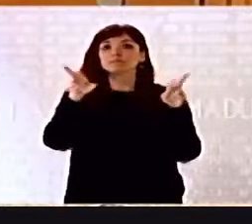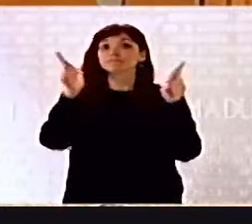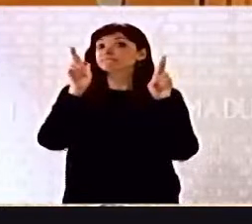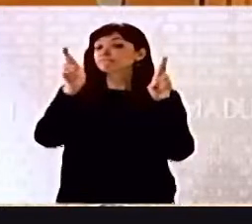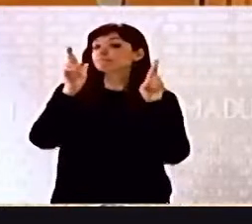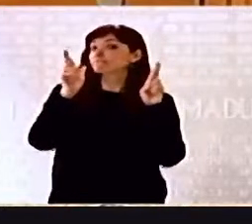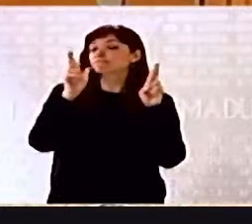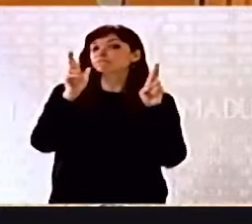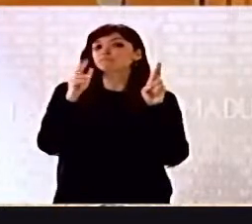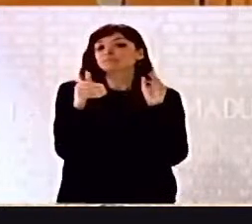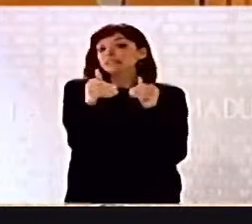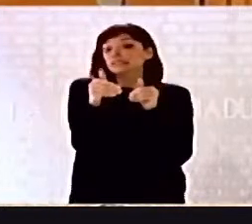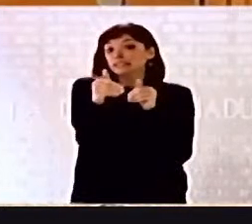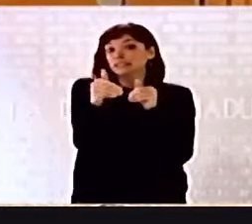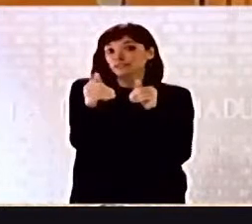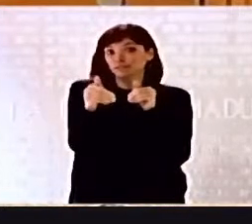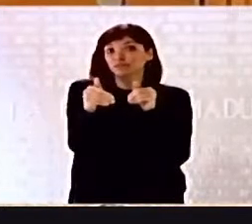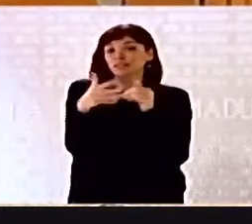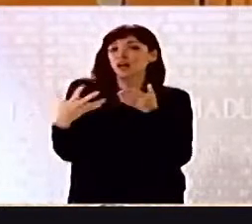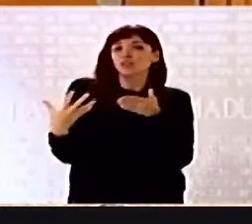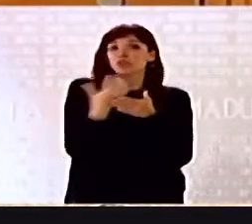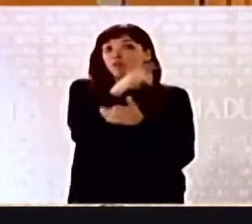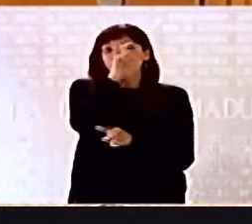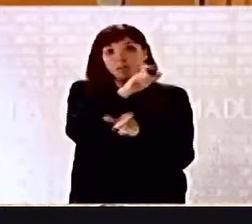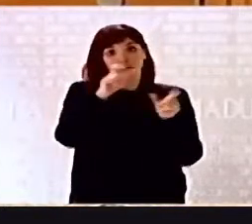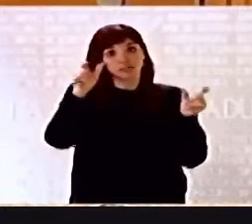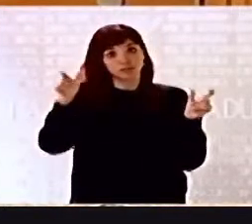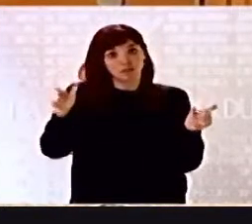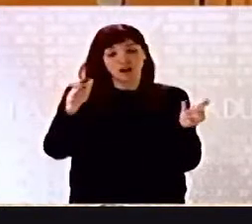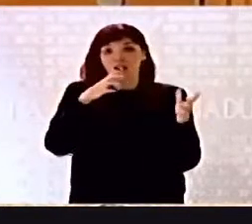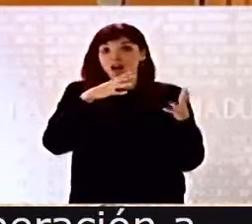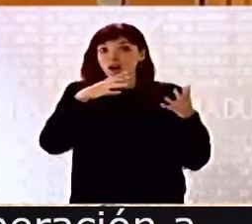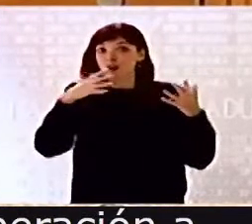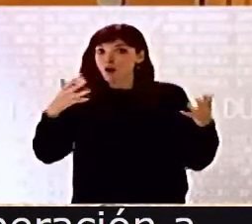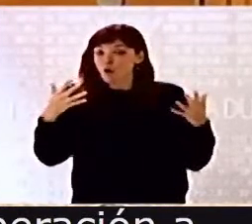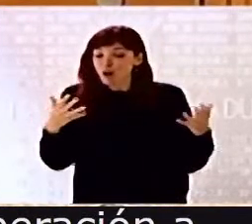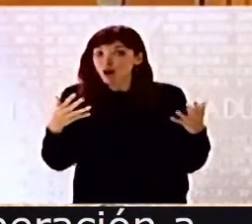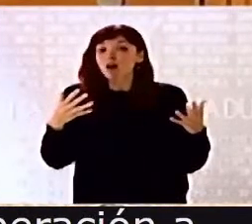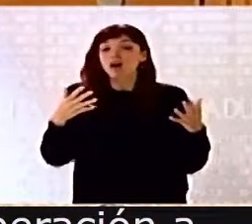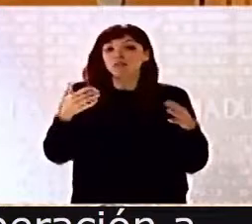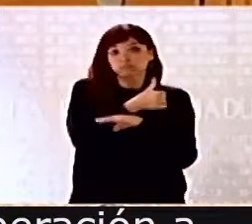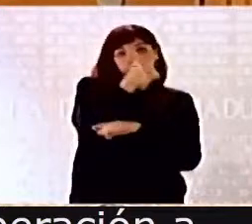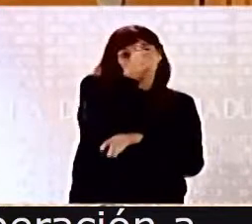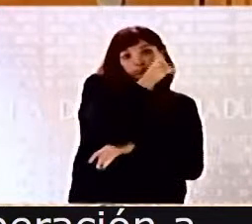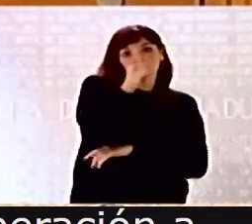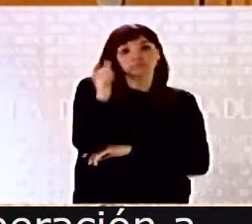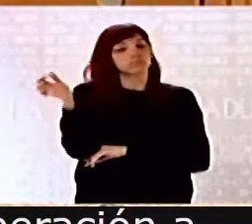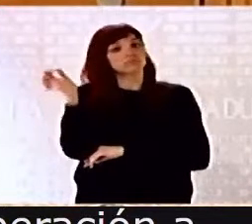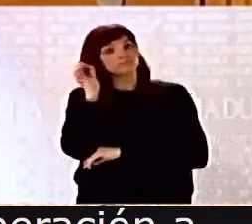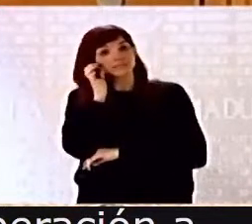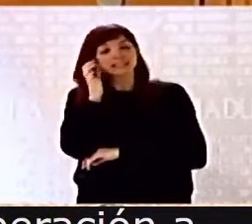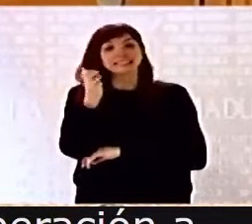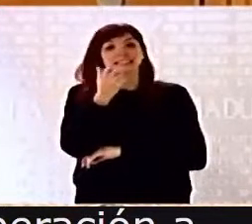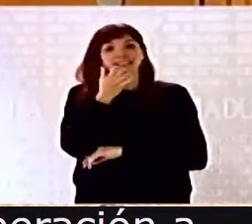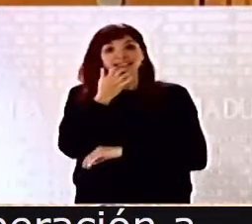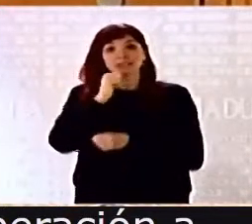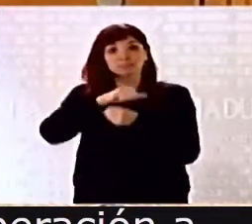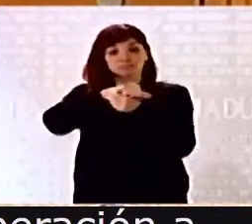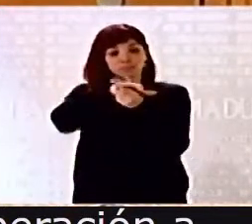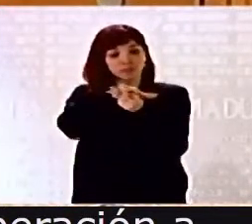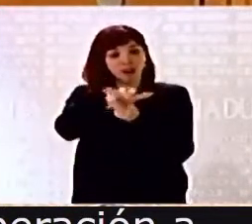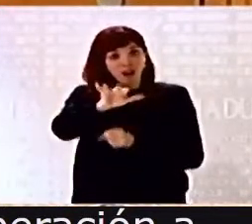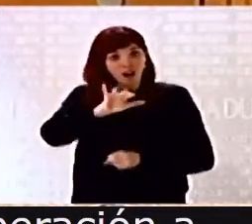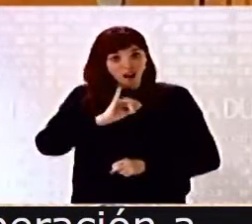desearle una pronta recuperación a todos aquellos ciudadanos y ciudadanas que estén infectados por